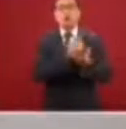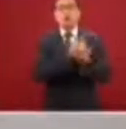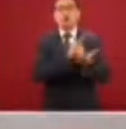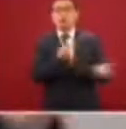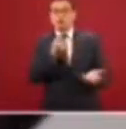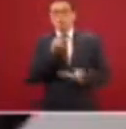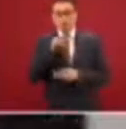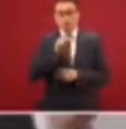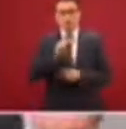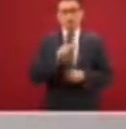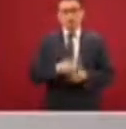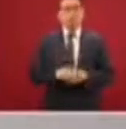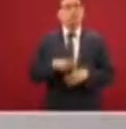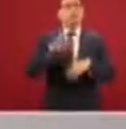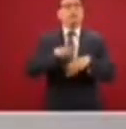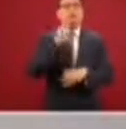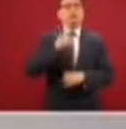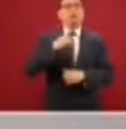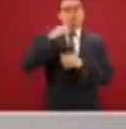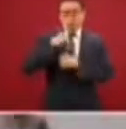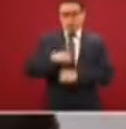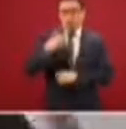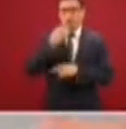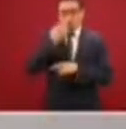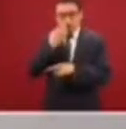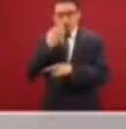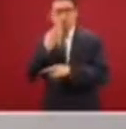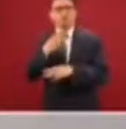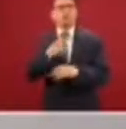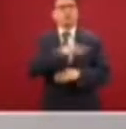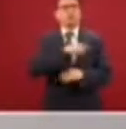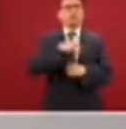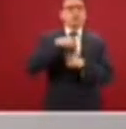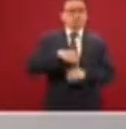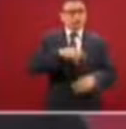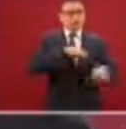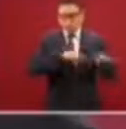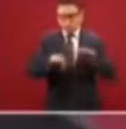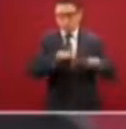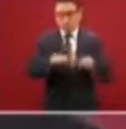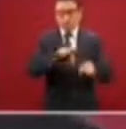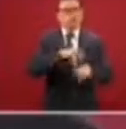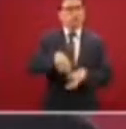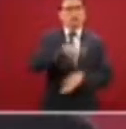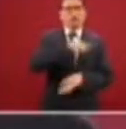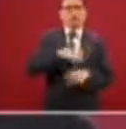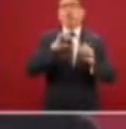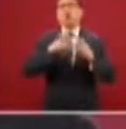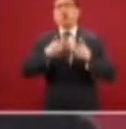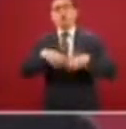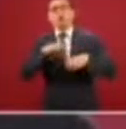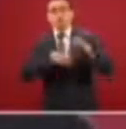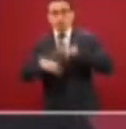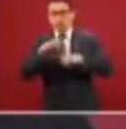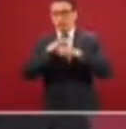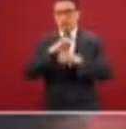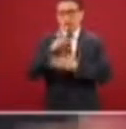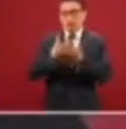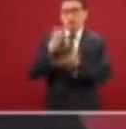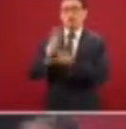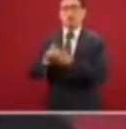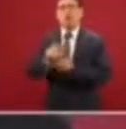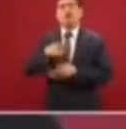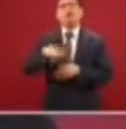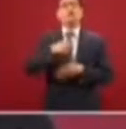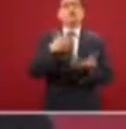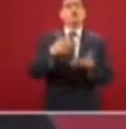lo digo? Porque las autoridades escolares o las autoridades laborales o las propias empresas contratantes podrían